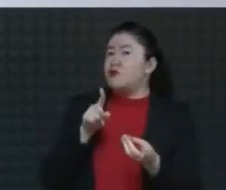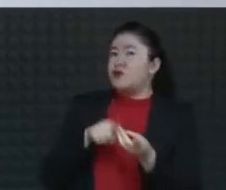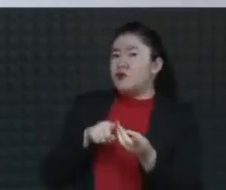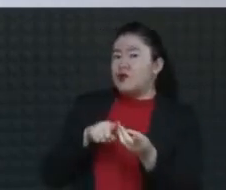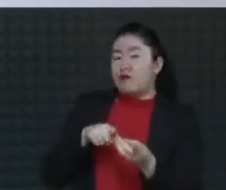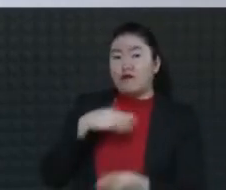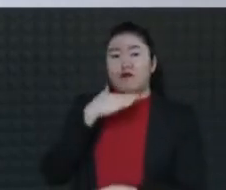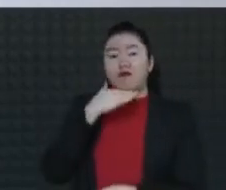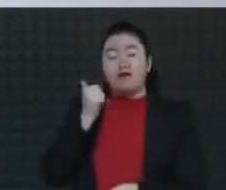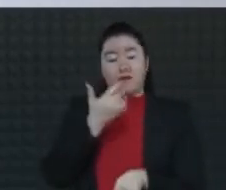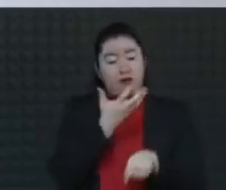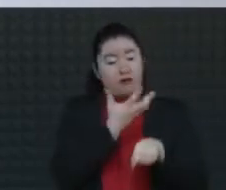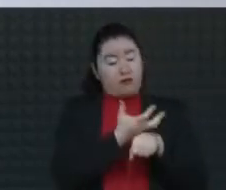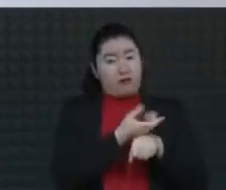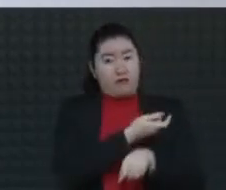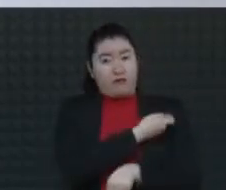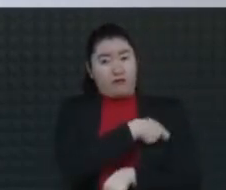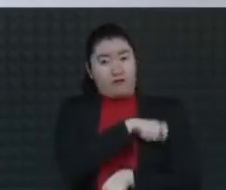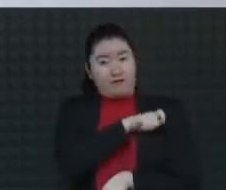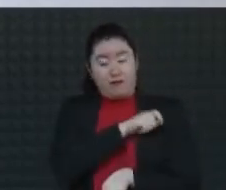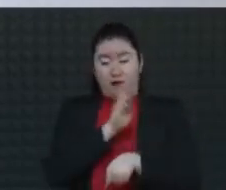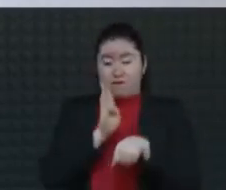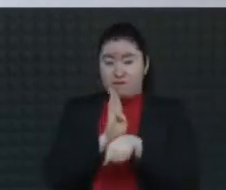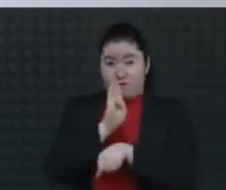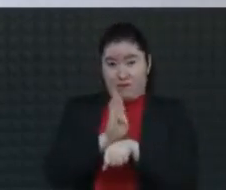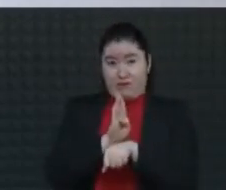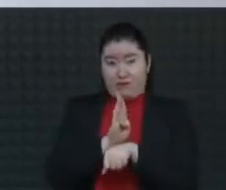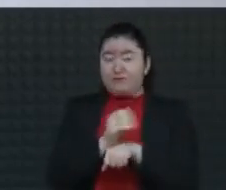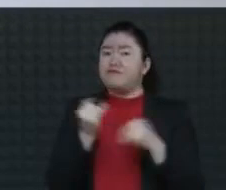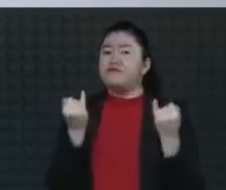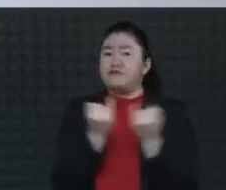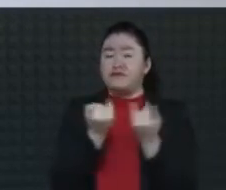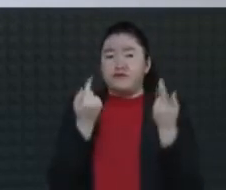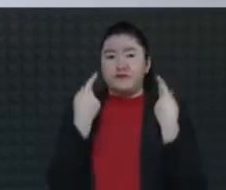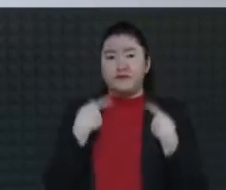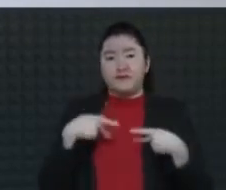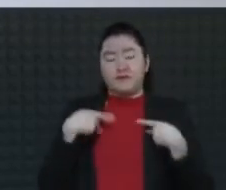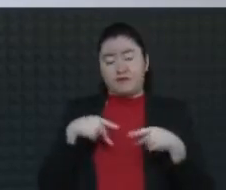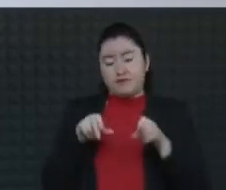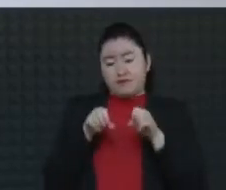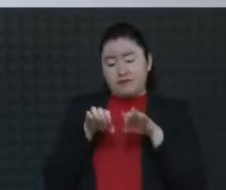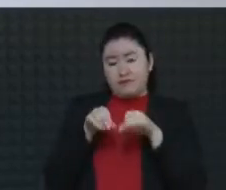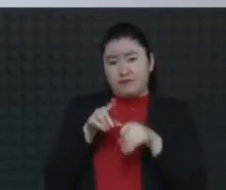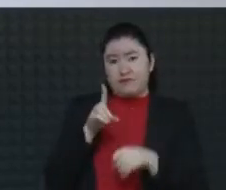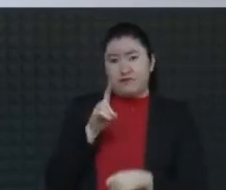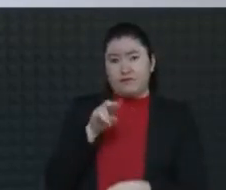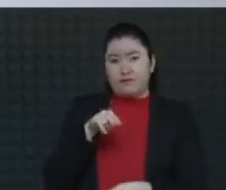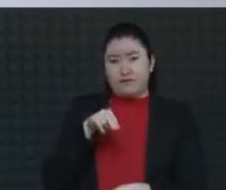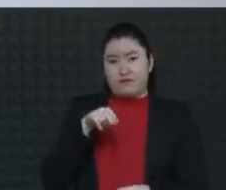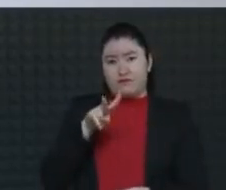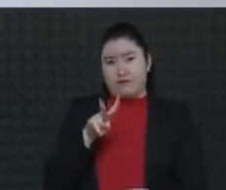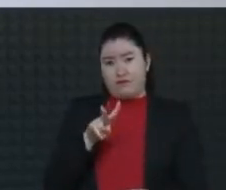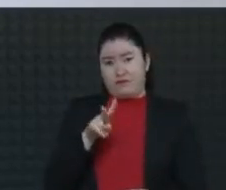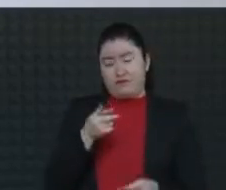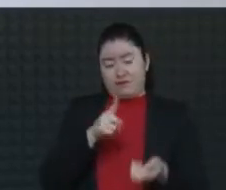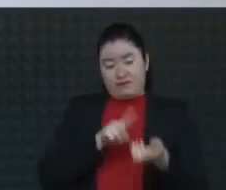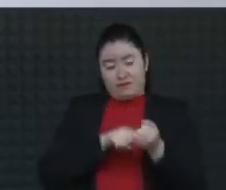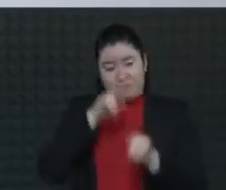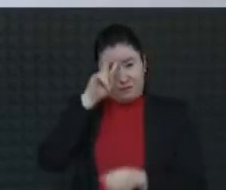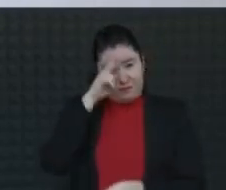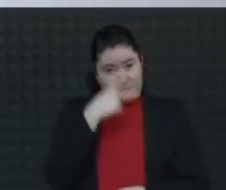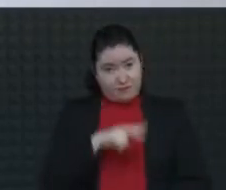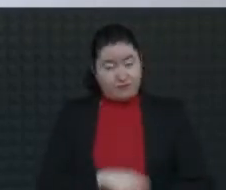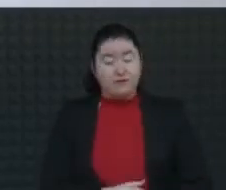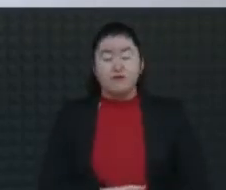Estados Unidos, España y Brasil, así como personal de la oficina de DNB México.